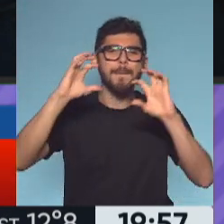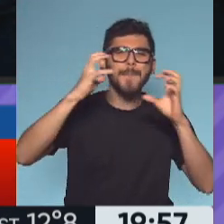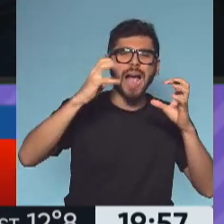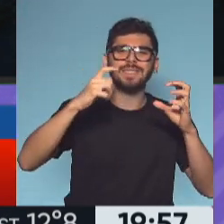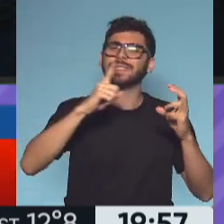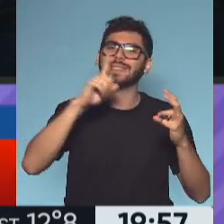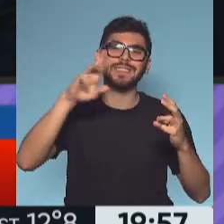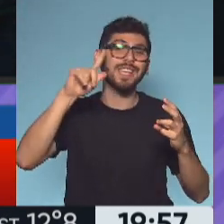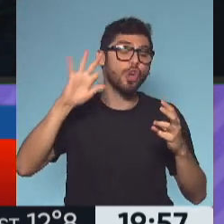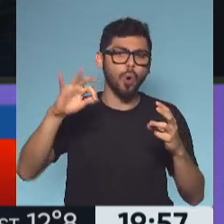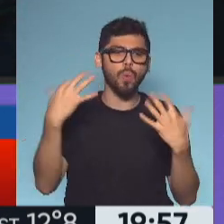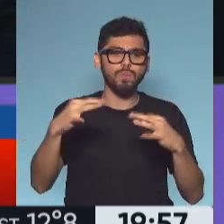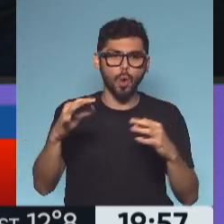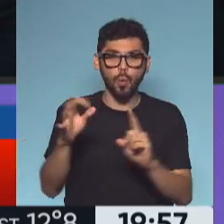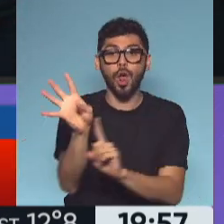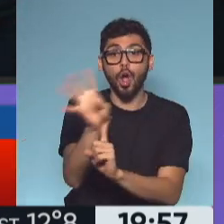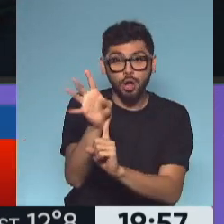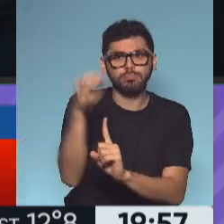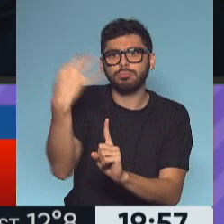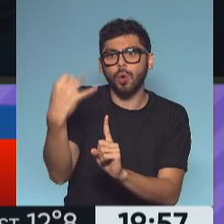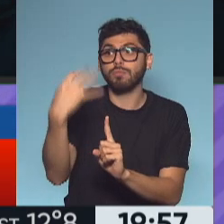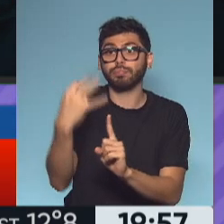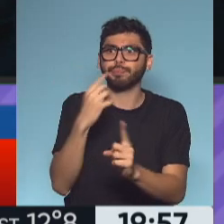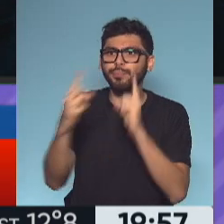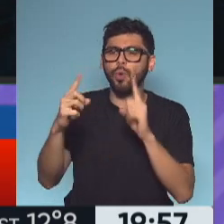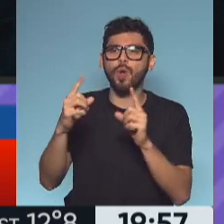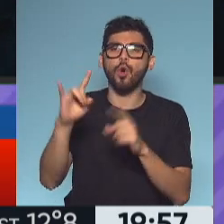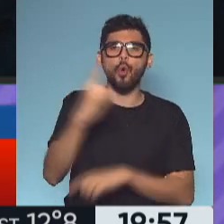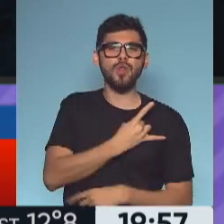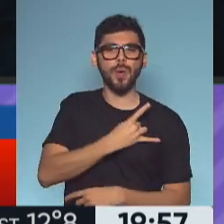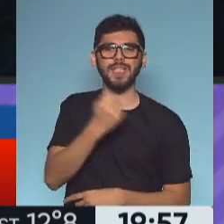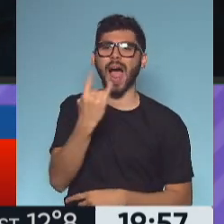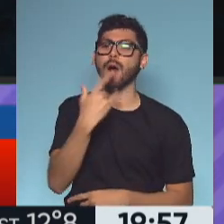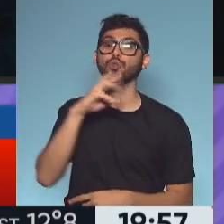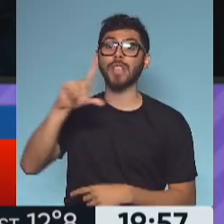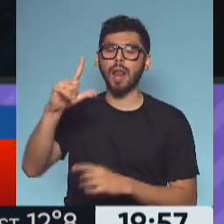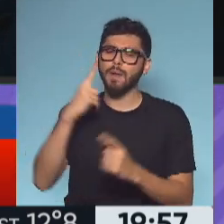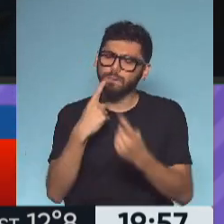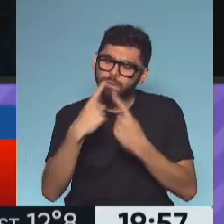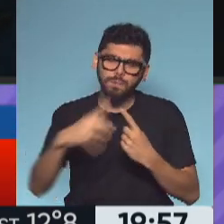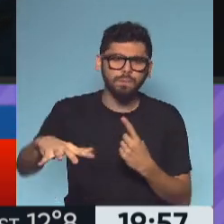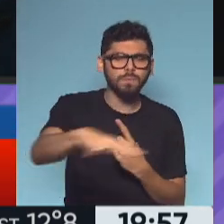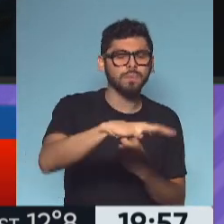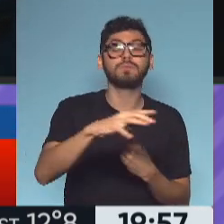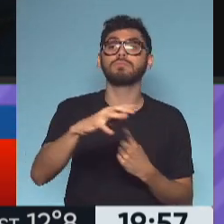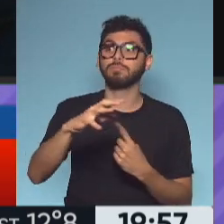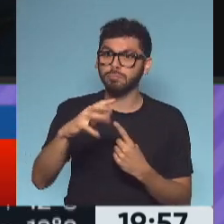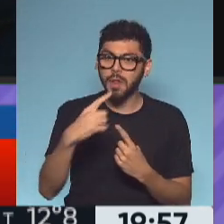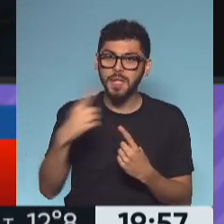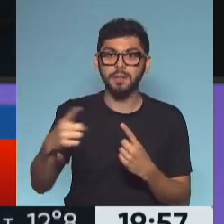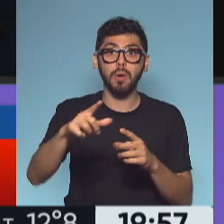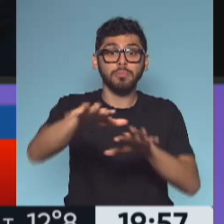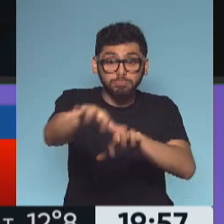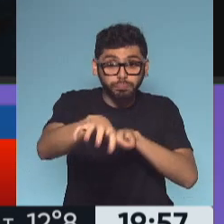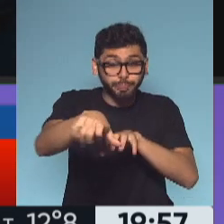Acababa de ver yo un par de encuestas, una hecha por la Universidad Austral, por ejemplo, en donde da que hay una gran expectativa en los